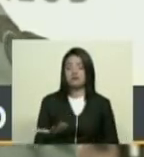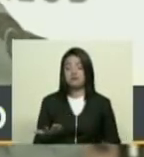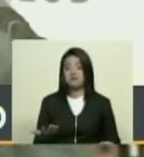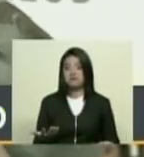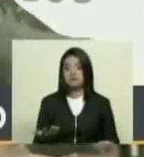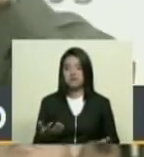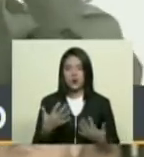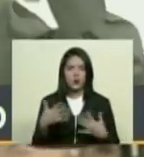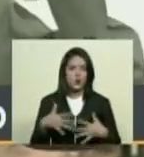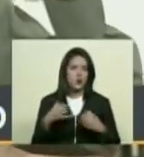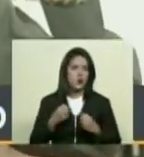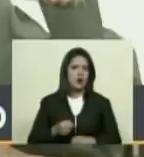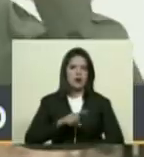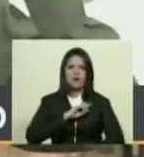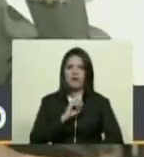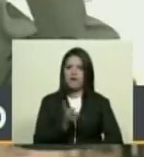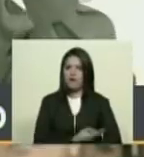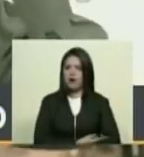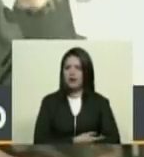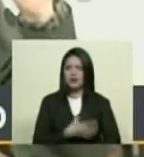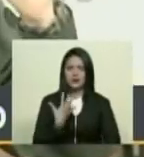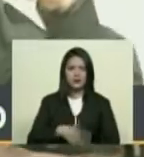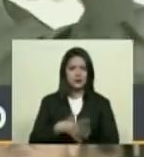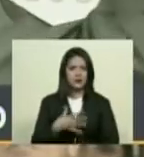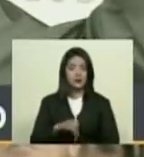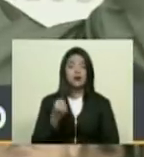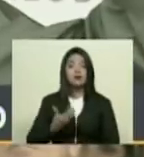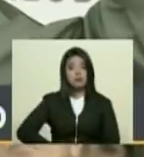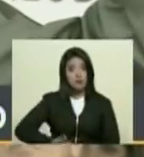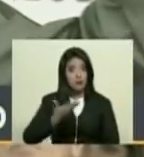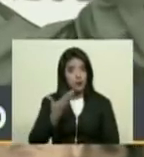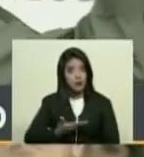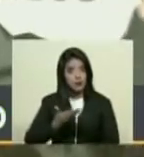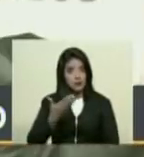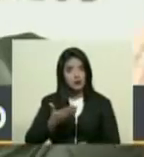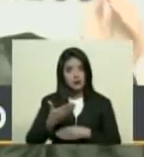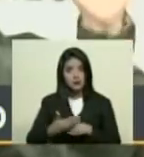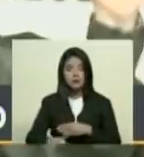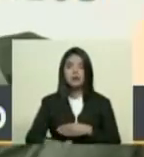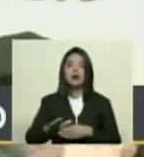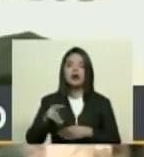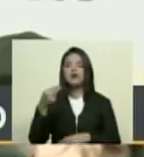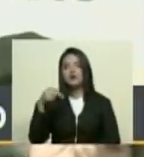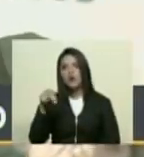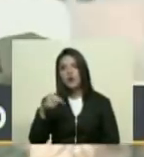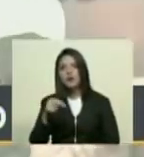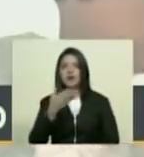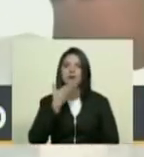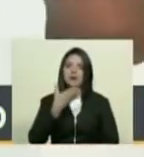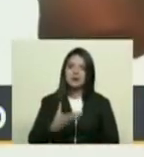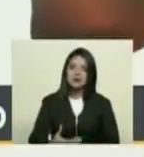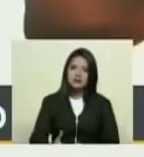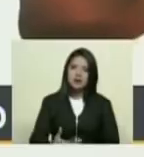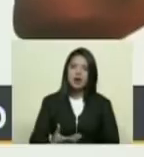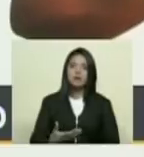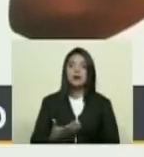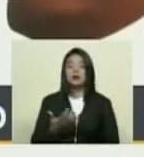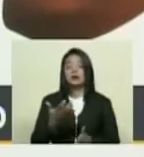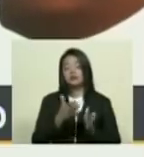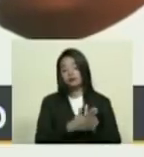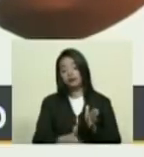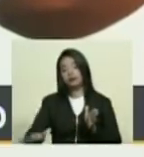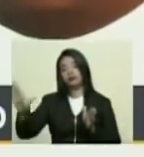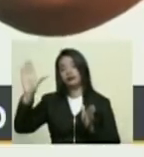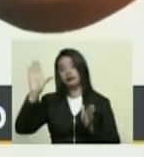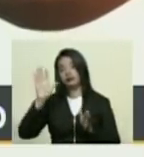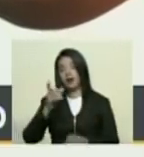agarró niveles de agresividad bastante importantes a partir de noviembre, diciembre, y bueno, y de diciembre